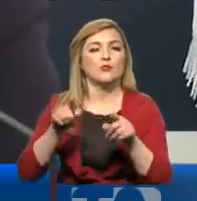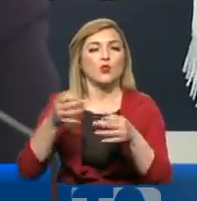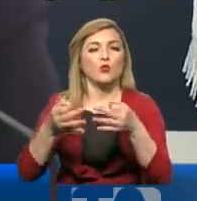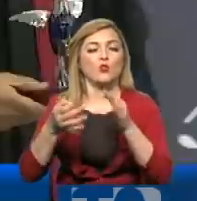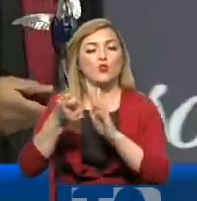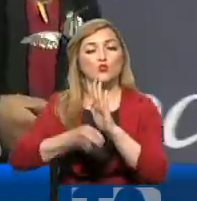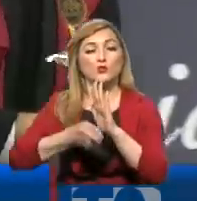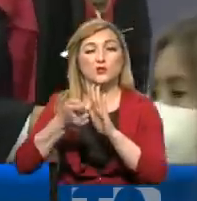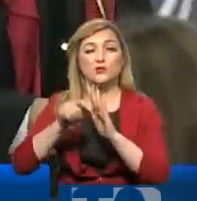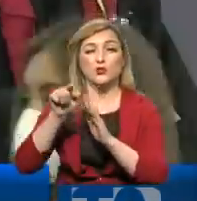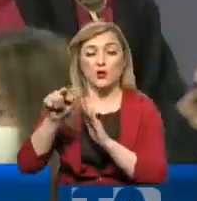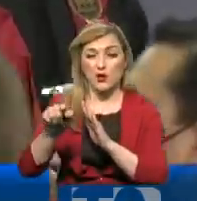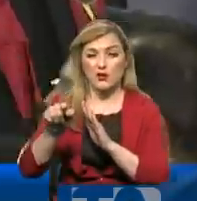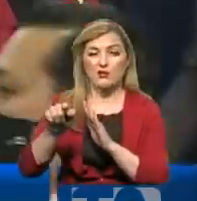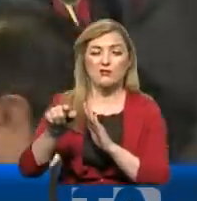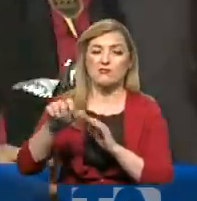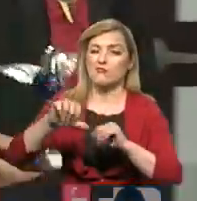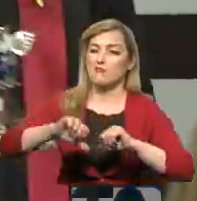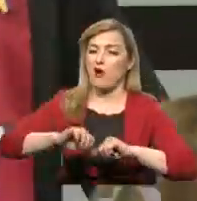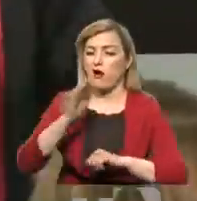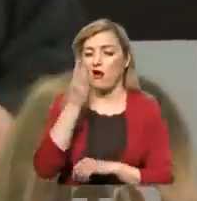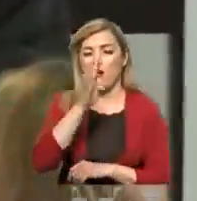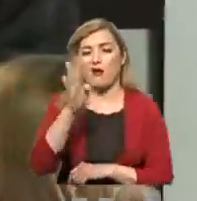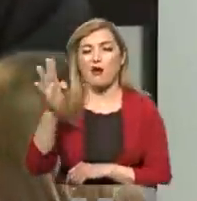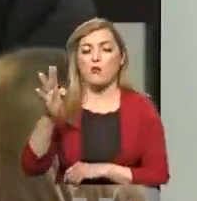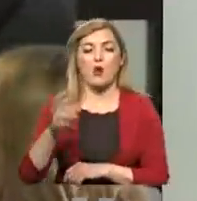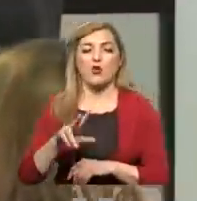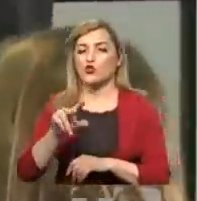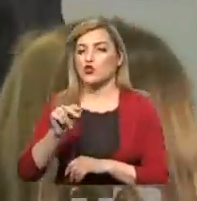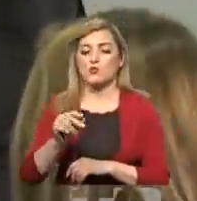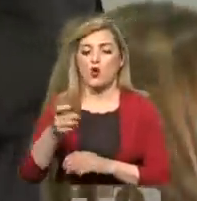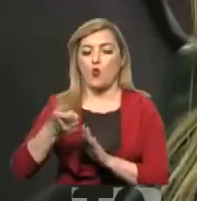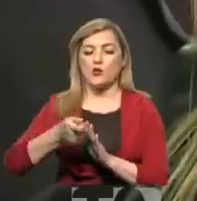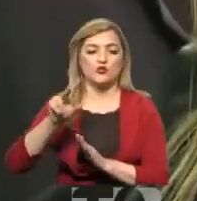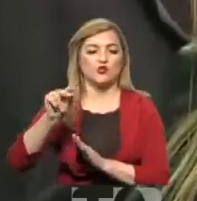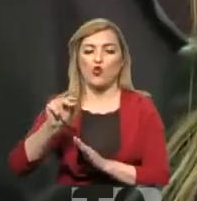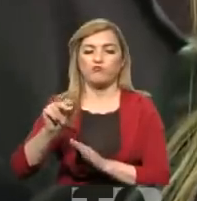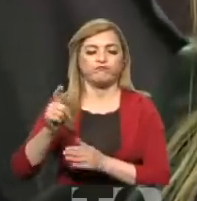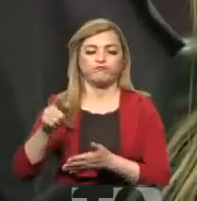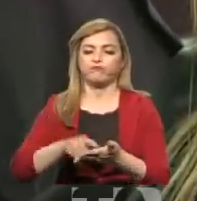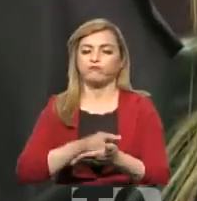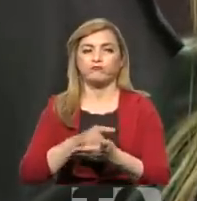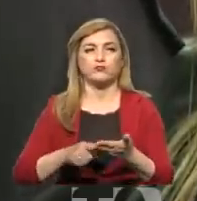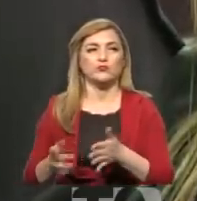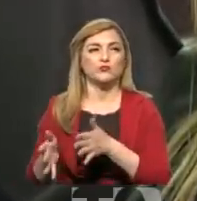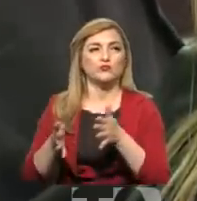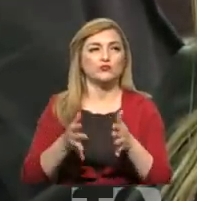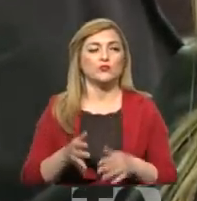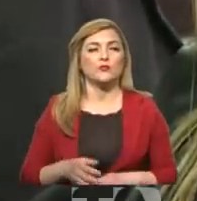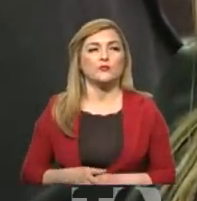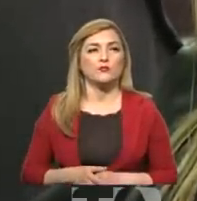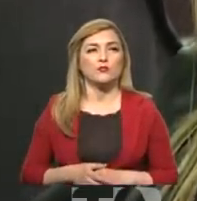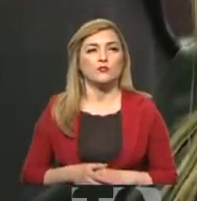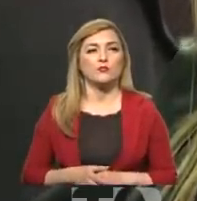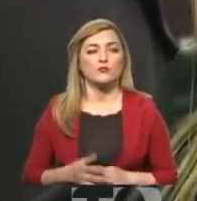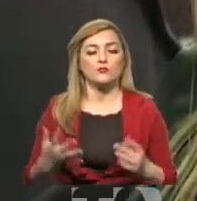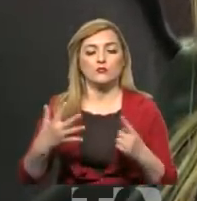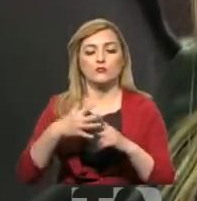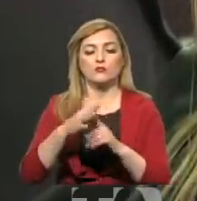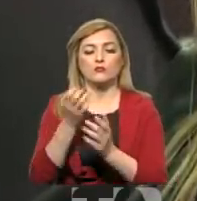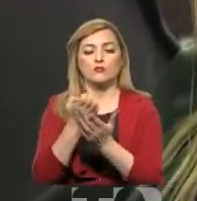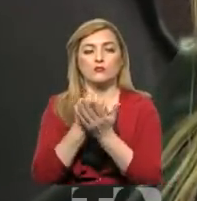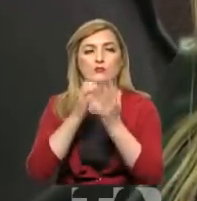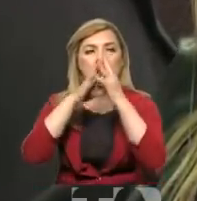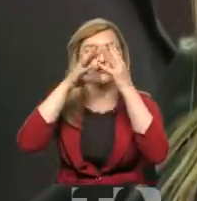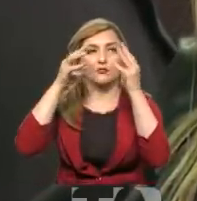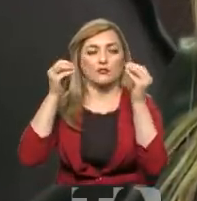función judicial. El pedido de la Corte Nacional de Justicia también fue puntual. Entendemos la situación económica, presupuestaria,